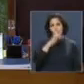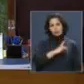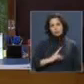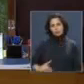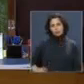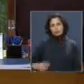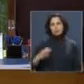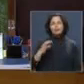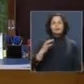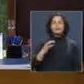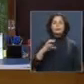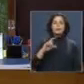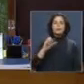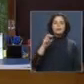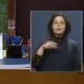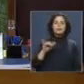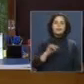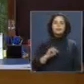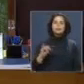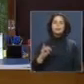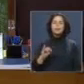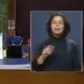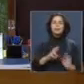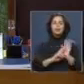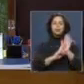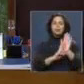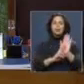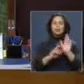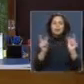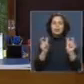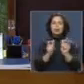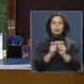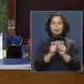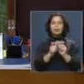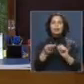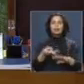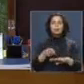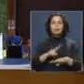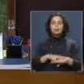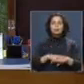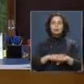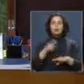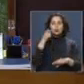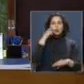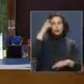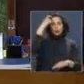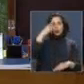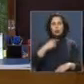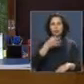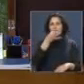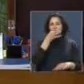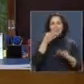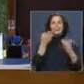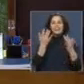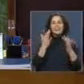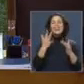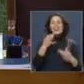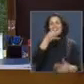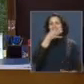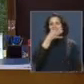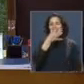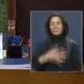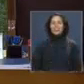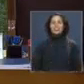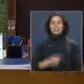Félix González Gatica, en representación del Comité Mixto Humanista Ecológico Verde. Tiene usted la palabra,